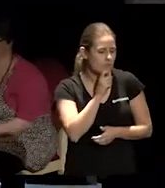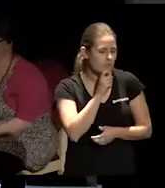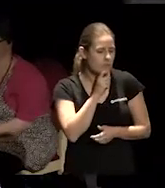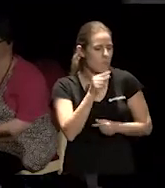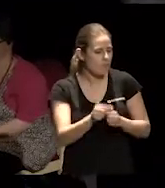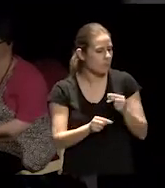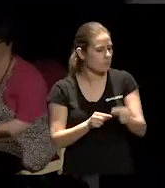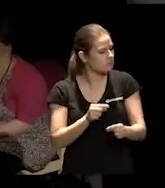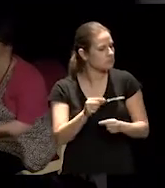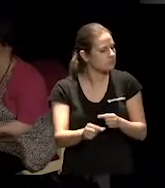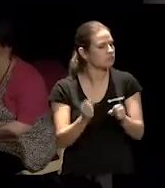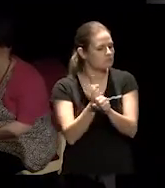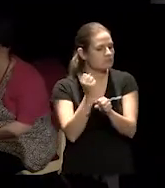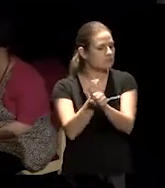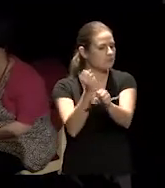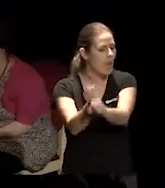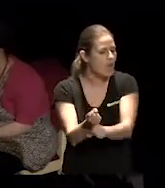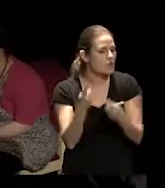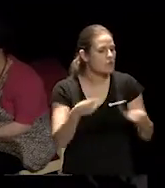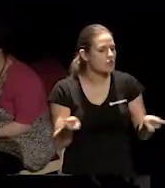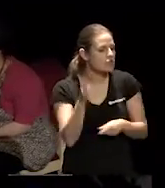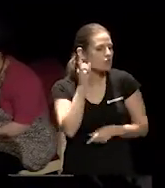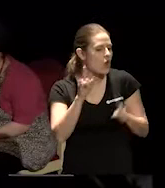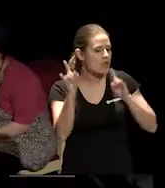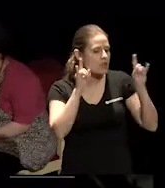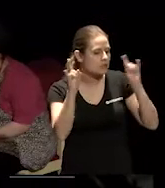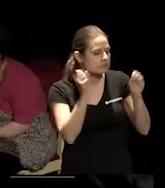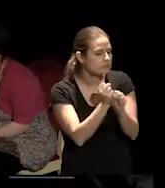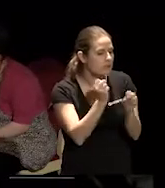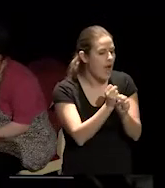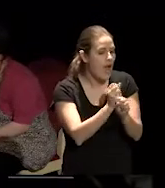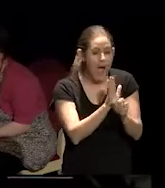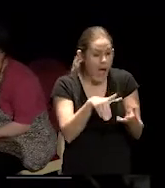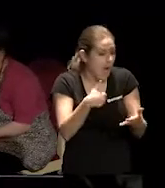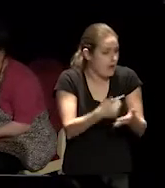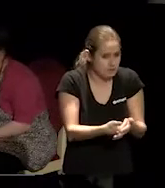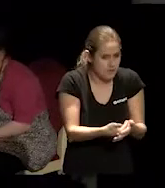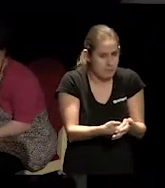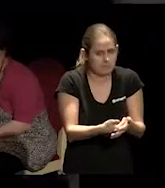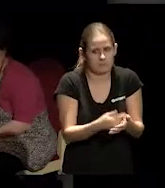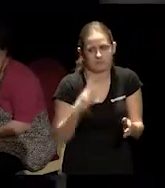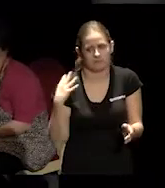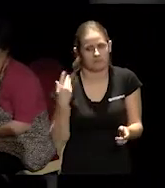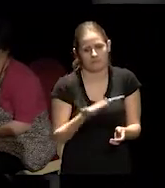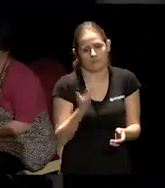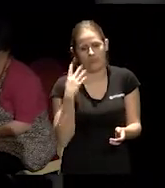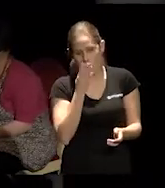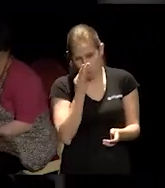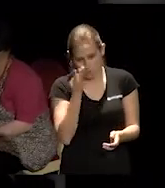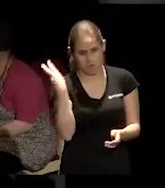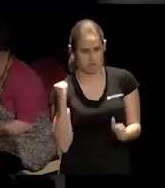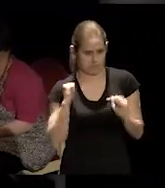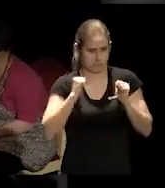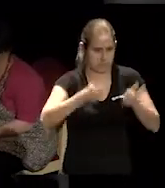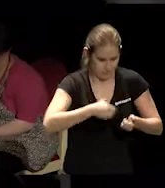Fuimos trabajando los oídos, ta, ta, ta, hasta llegar, en un proceso de llevamos 4 años casi, hasta llegar a donde estamos ahora,